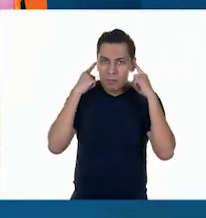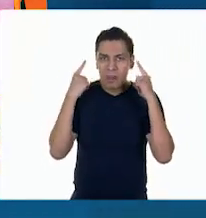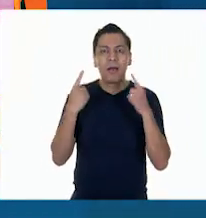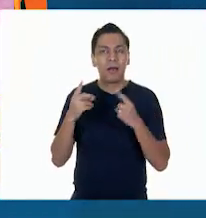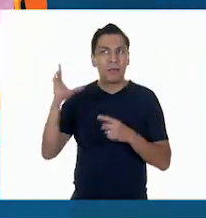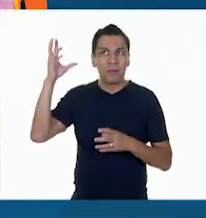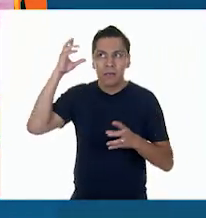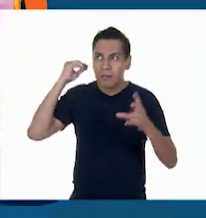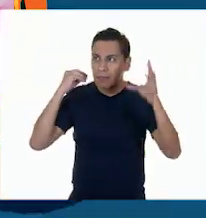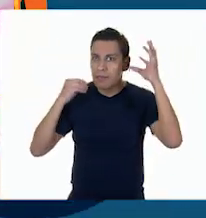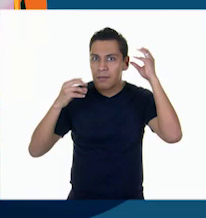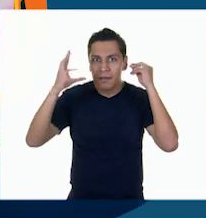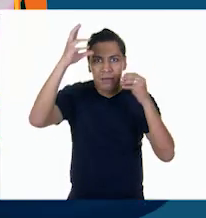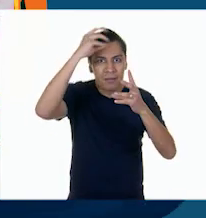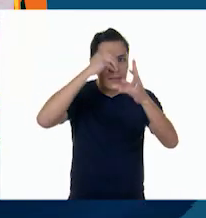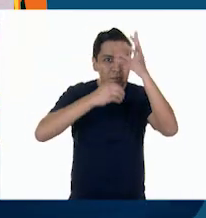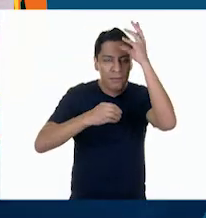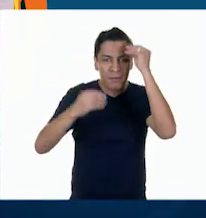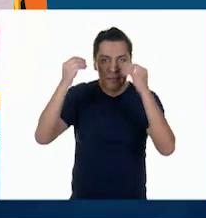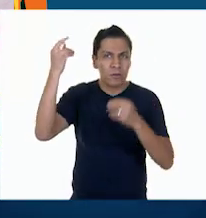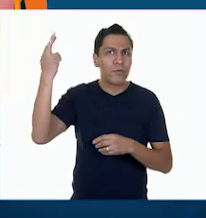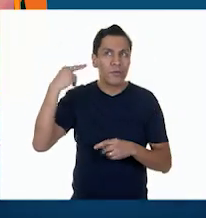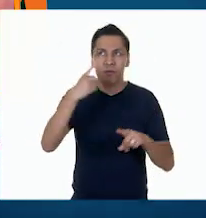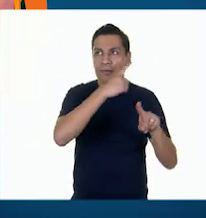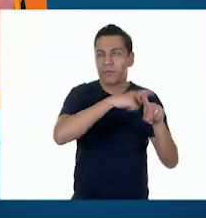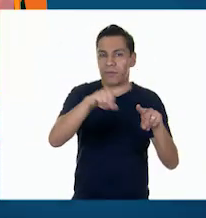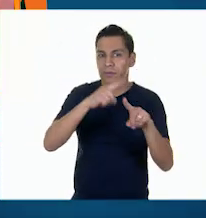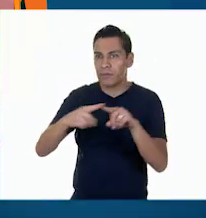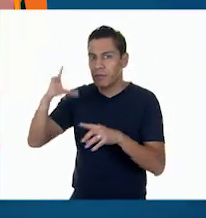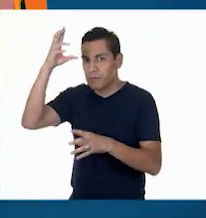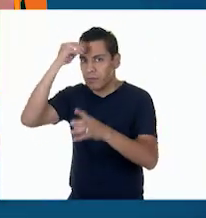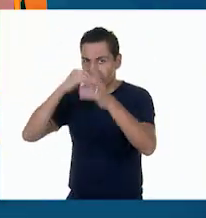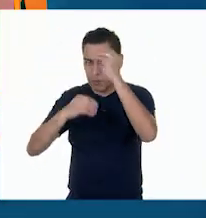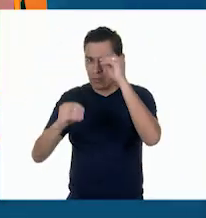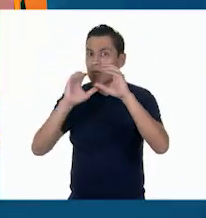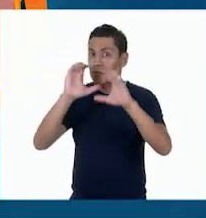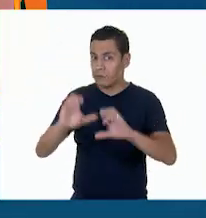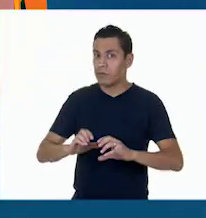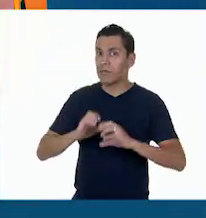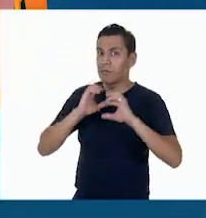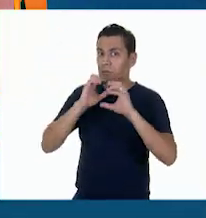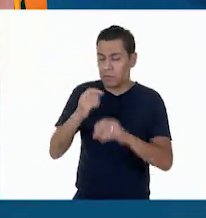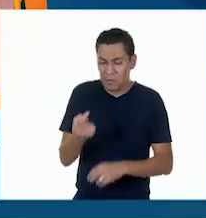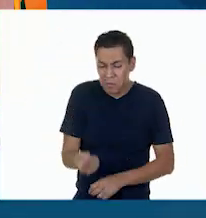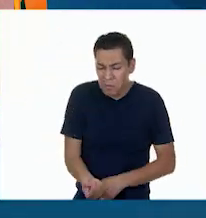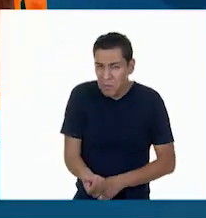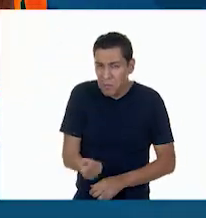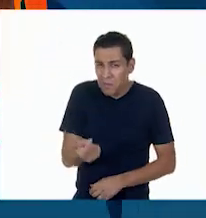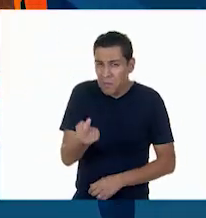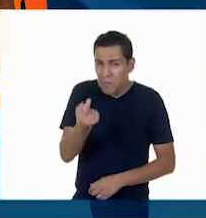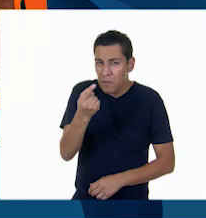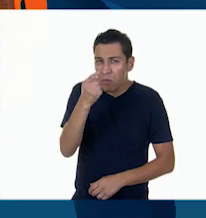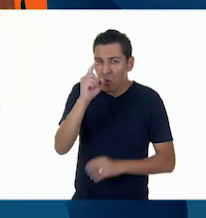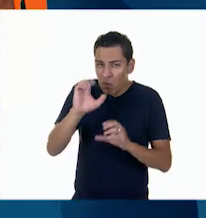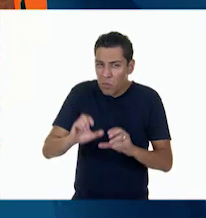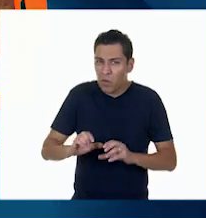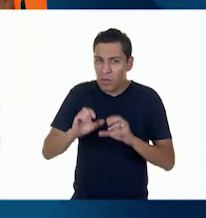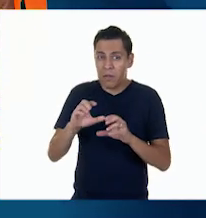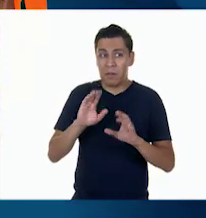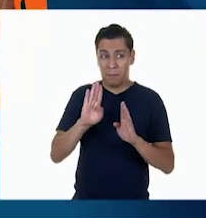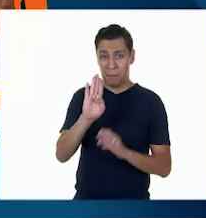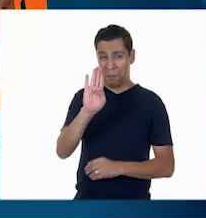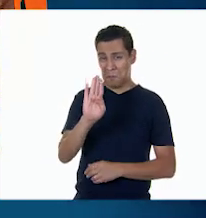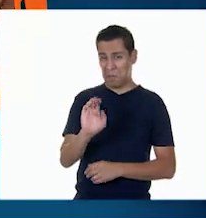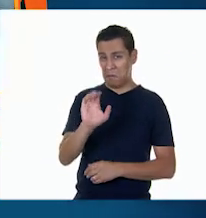permite una vida llena de sonidos. Por este motivo, es importante cuidarlos desde edades tempranas. tempranas, siguiendo las